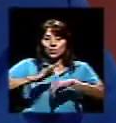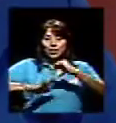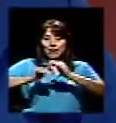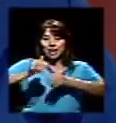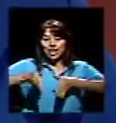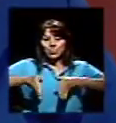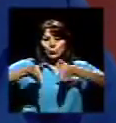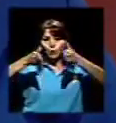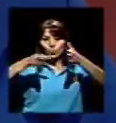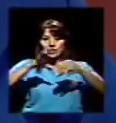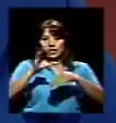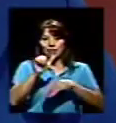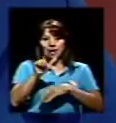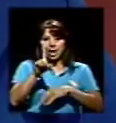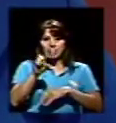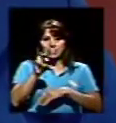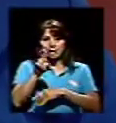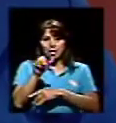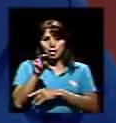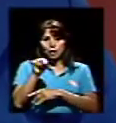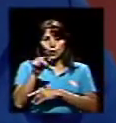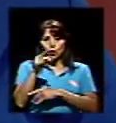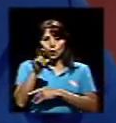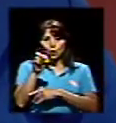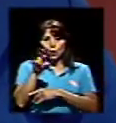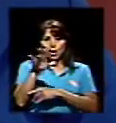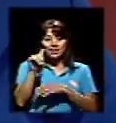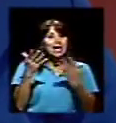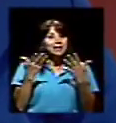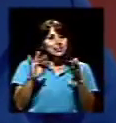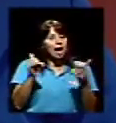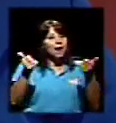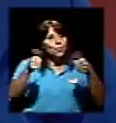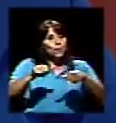ya nos aprobaron un préstamo para construir